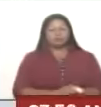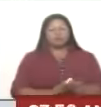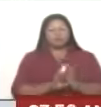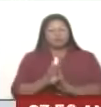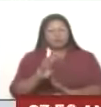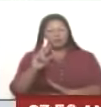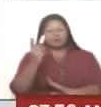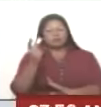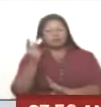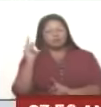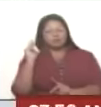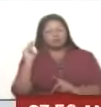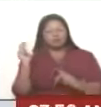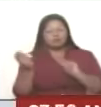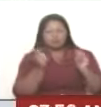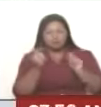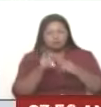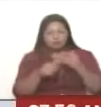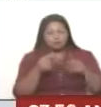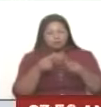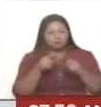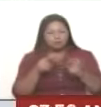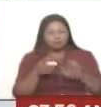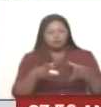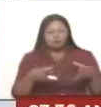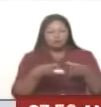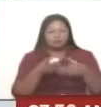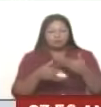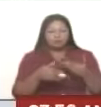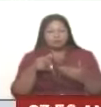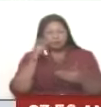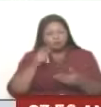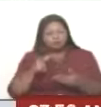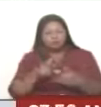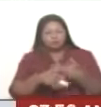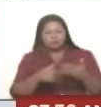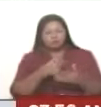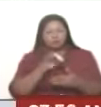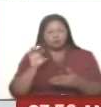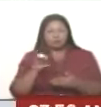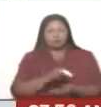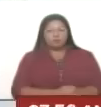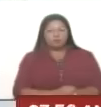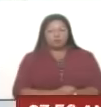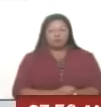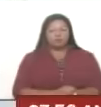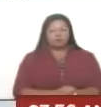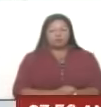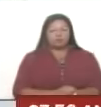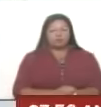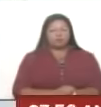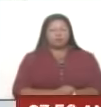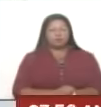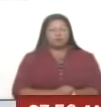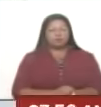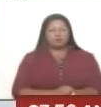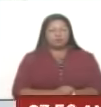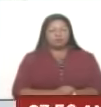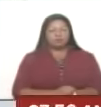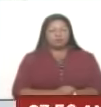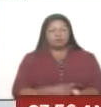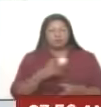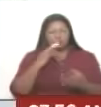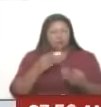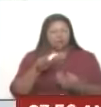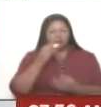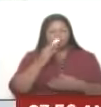obviamente redundará positivamente en ese sector, en la población pesquera de nuestro país, en la seguridad alimentaria son